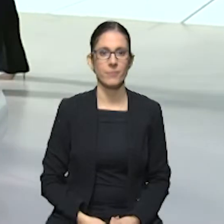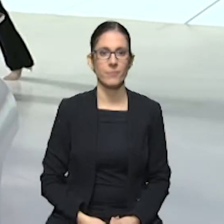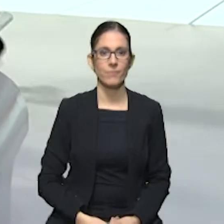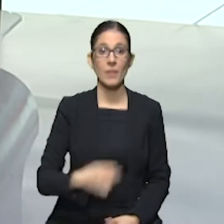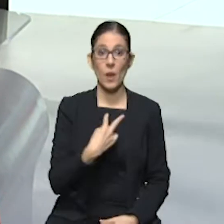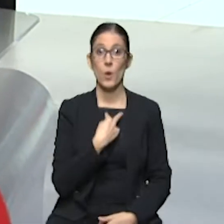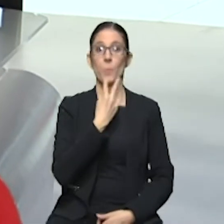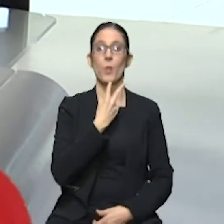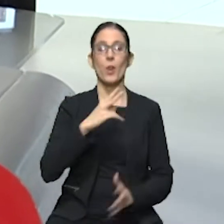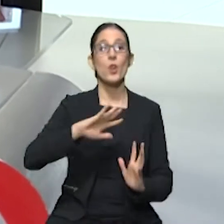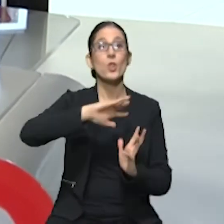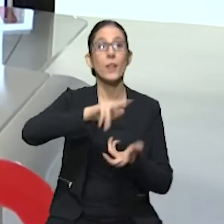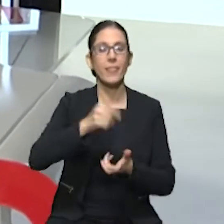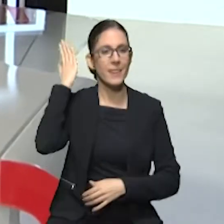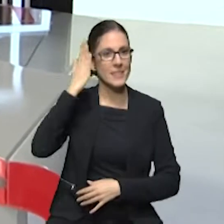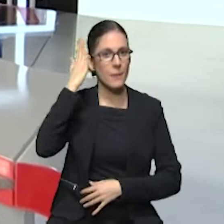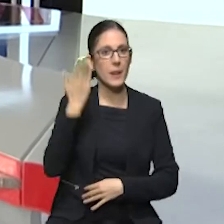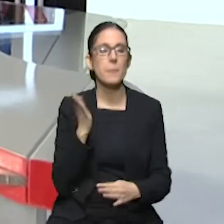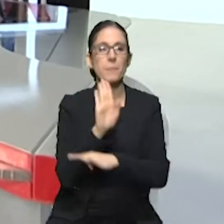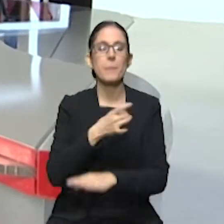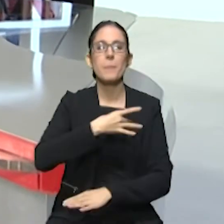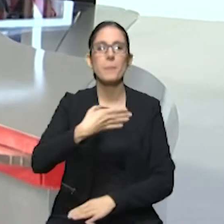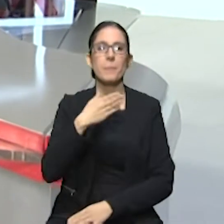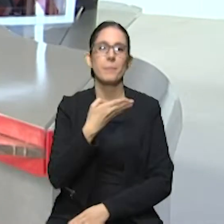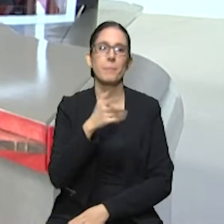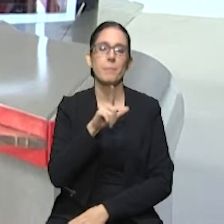Las noticias de Navarra con Blanca Basiano.